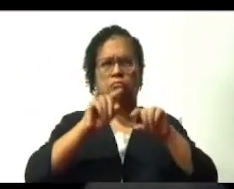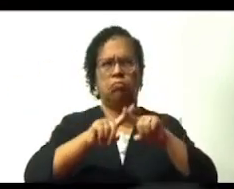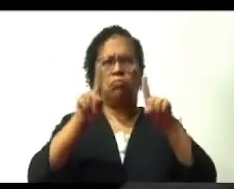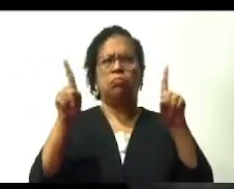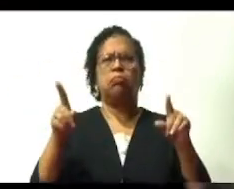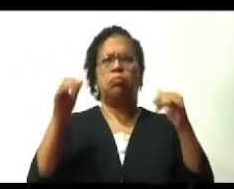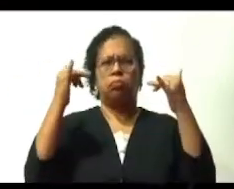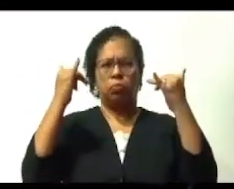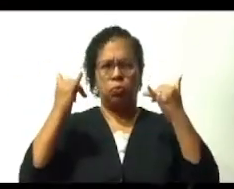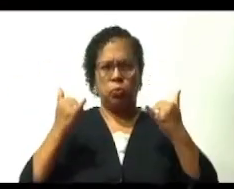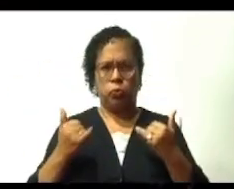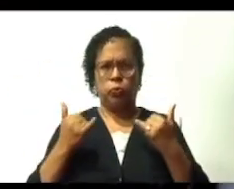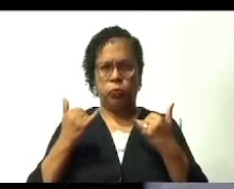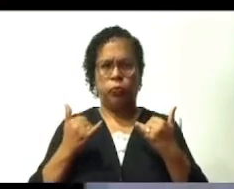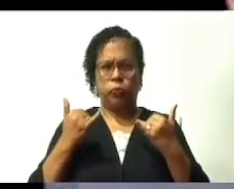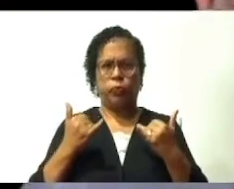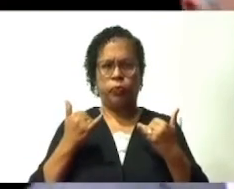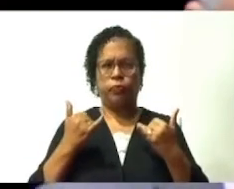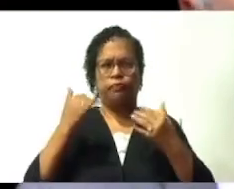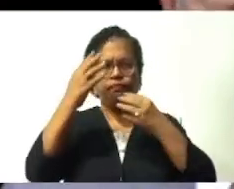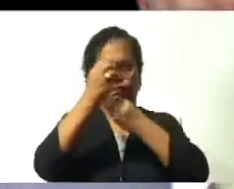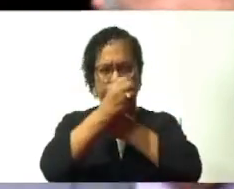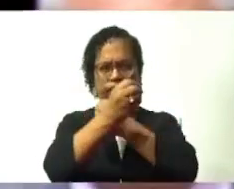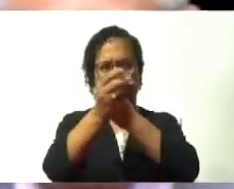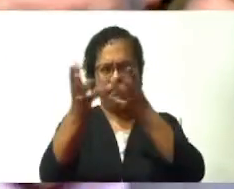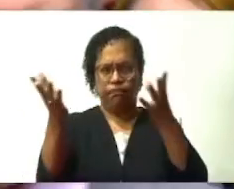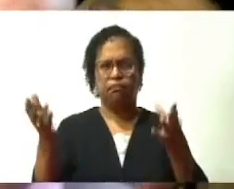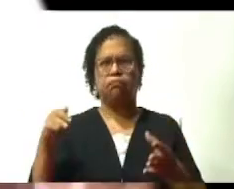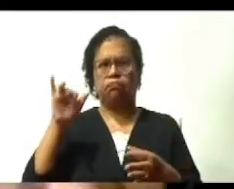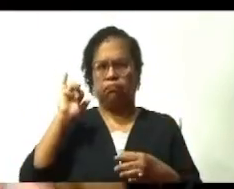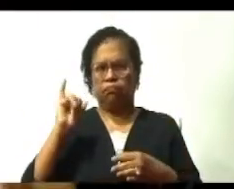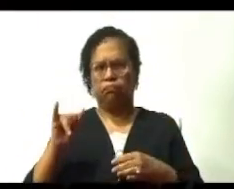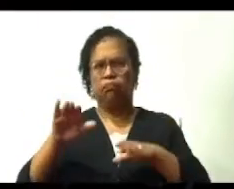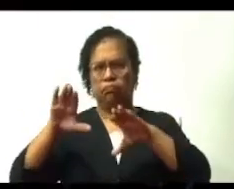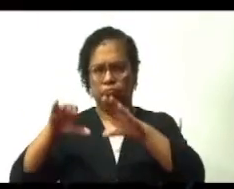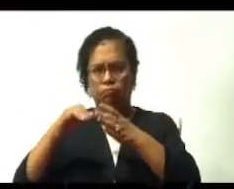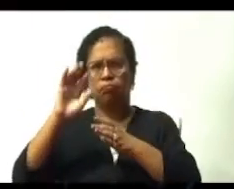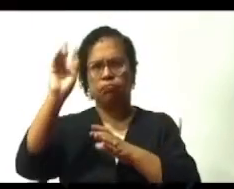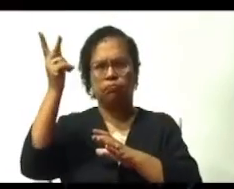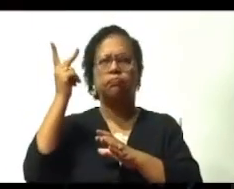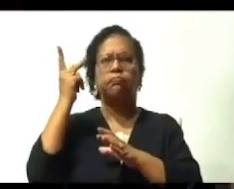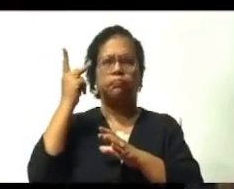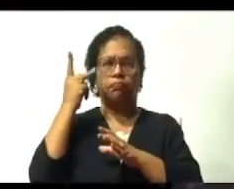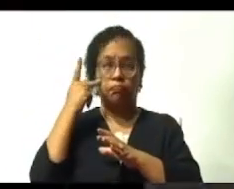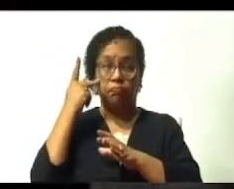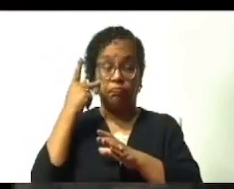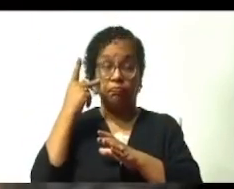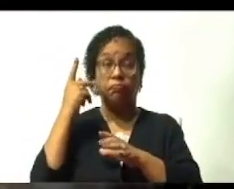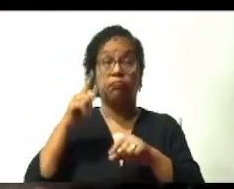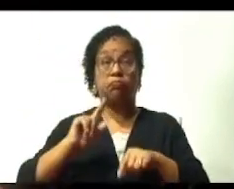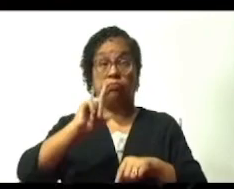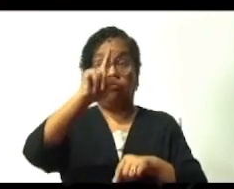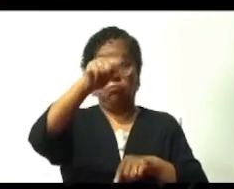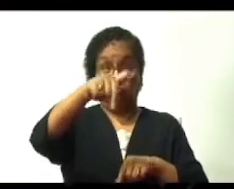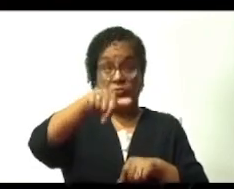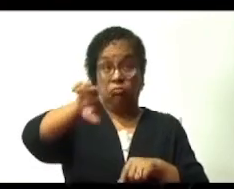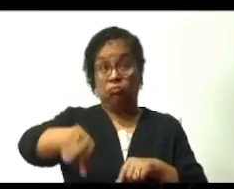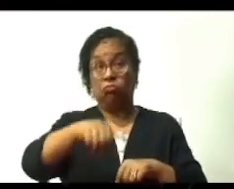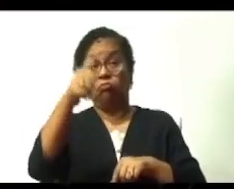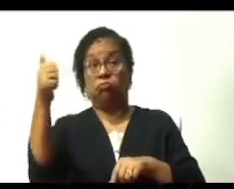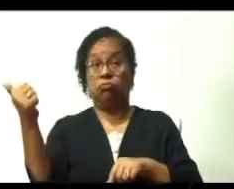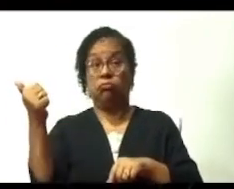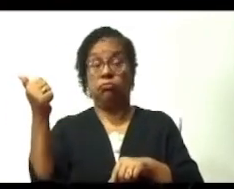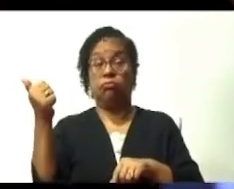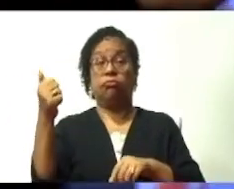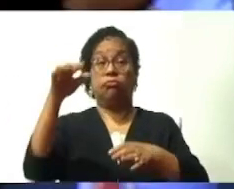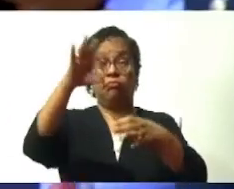estamos haciendo algunos trabajos a nivel nacional con relación a los procesos eleccionarios, tanto de febrero como de